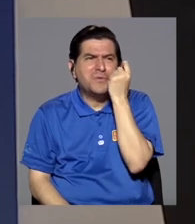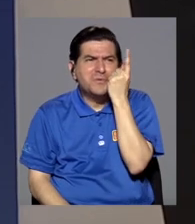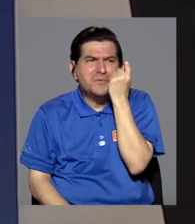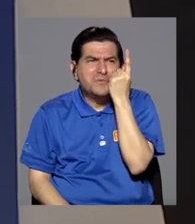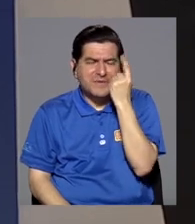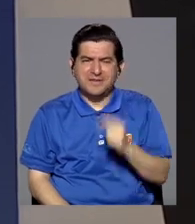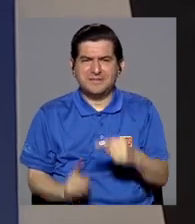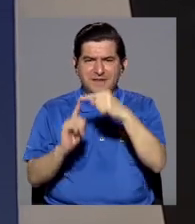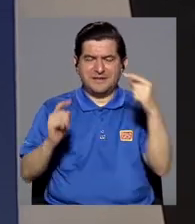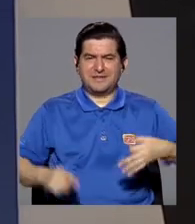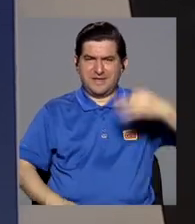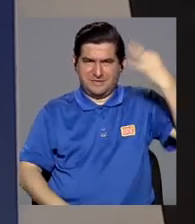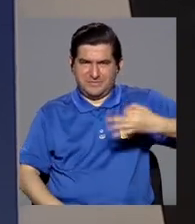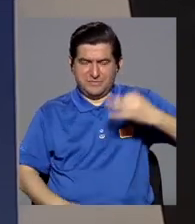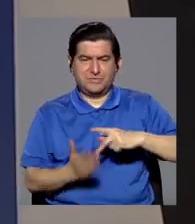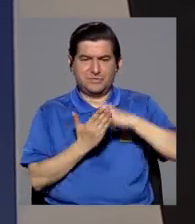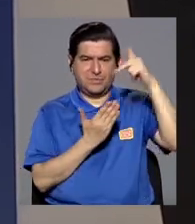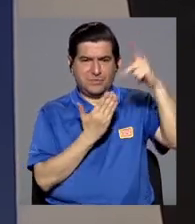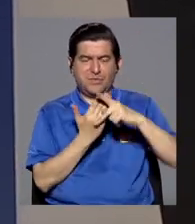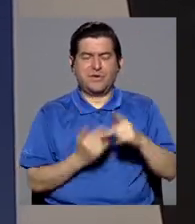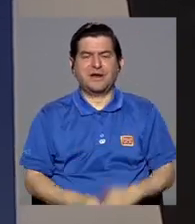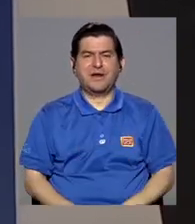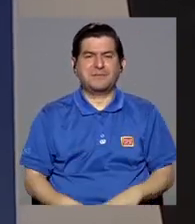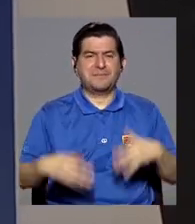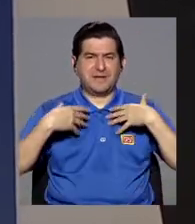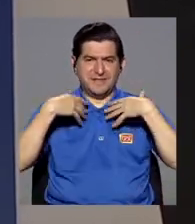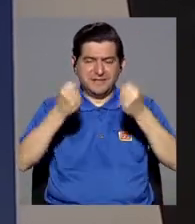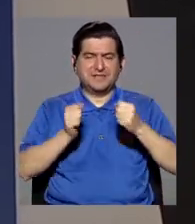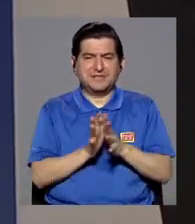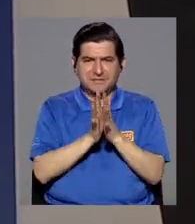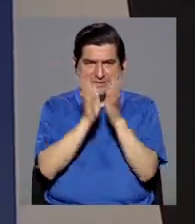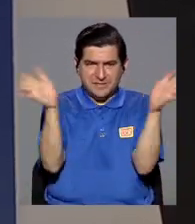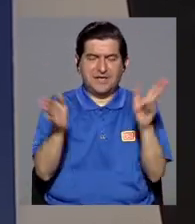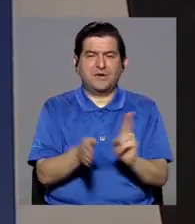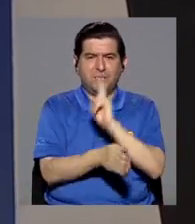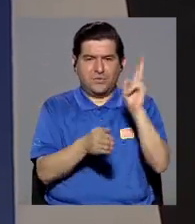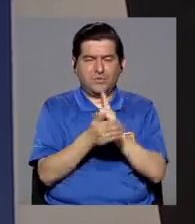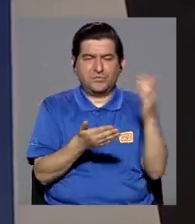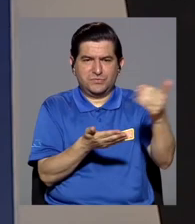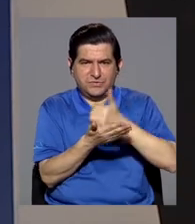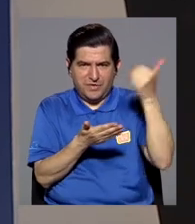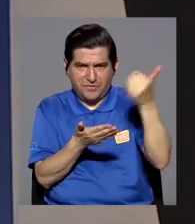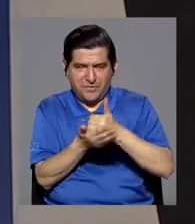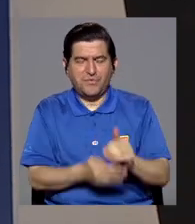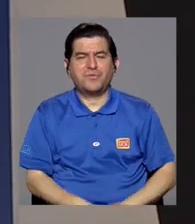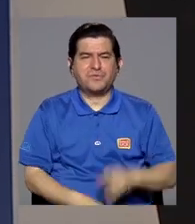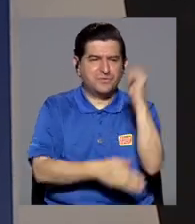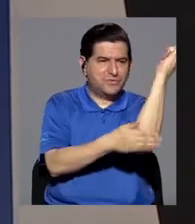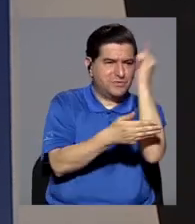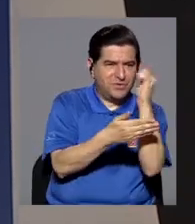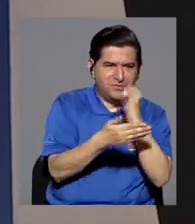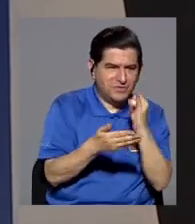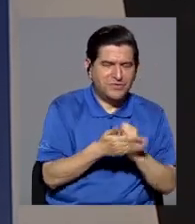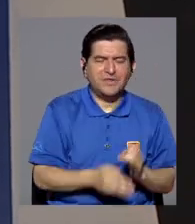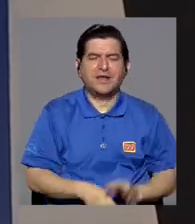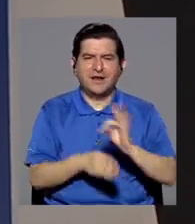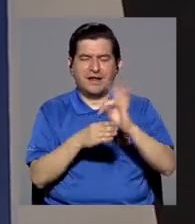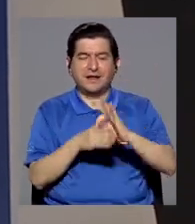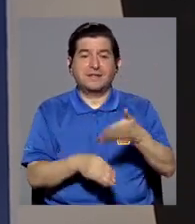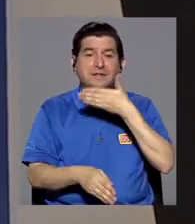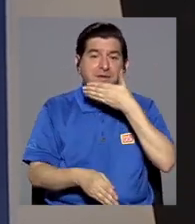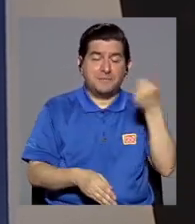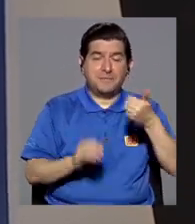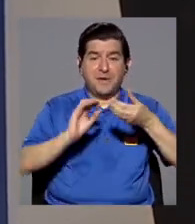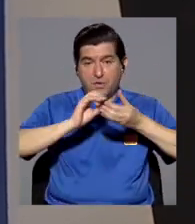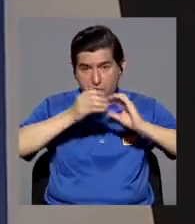desde la oficialidad programas de salud pública usar los recursos de la arteterapia para mejorar esos indicadores y